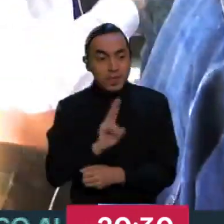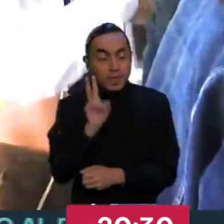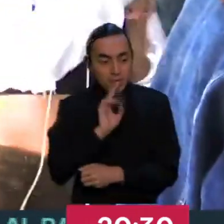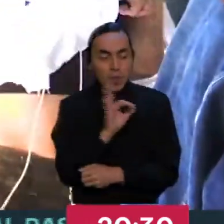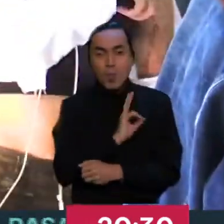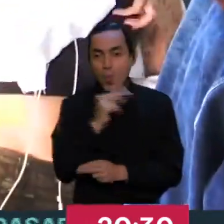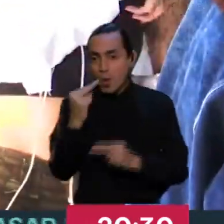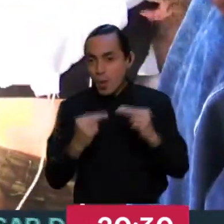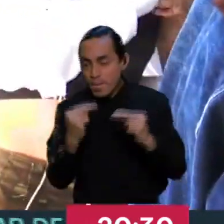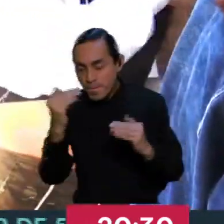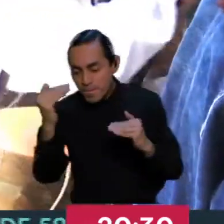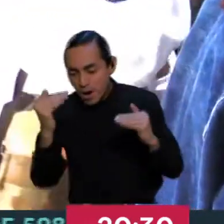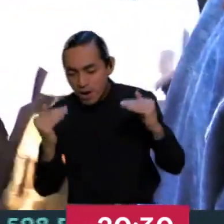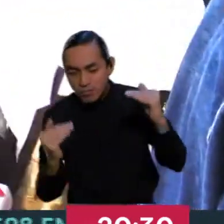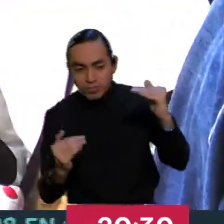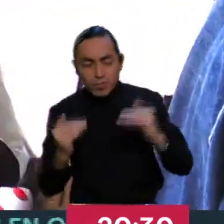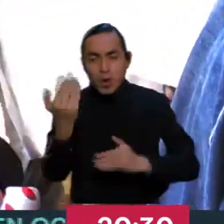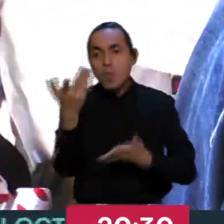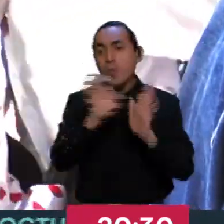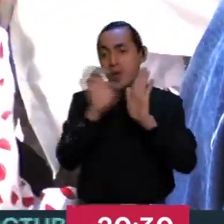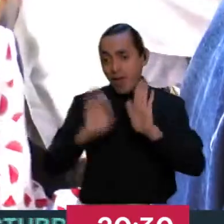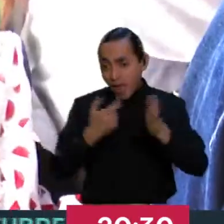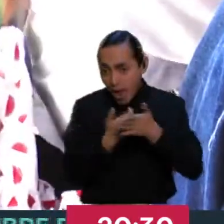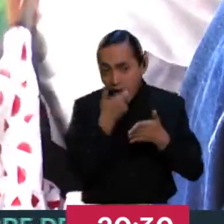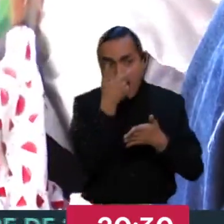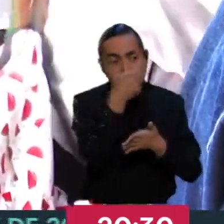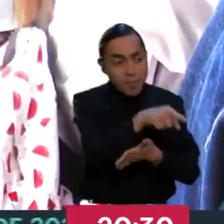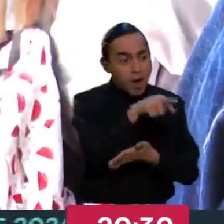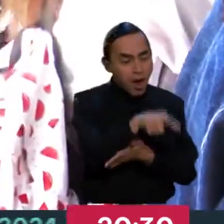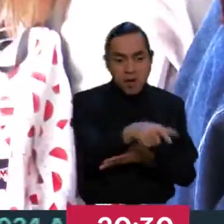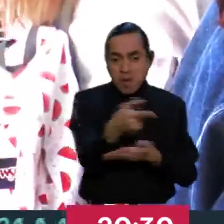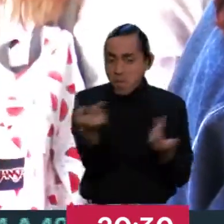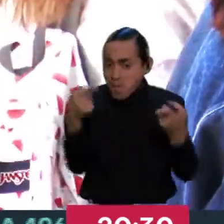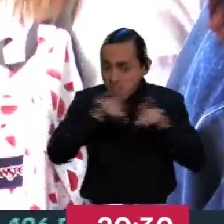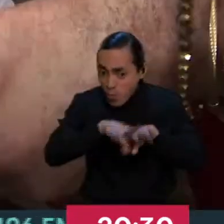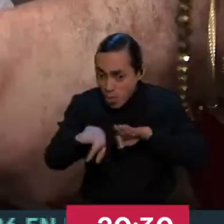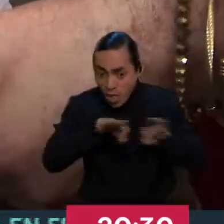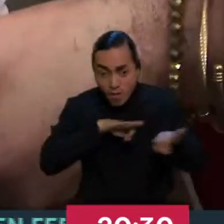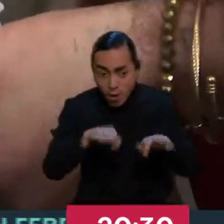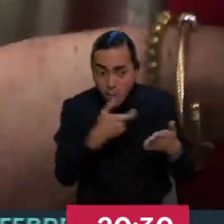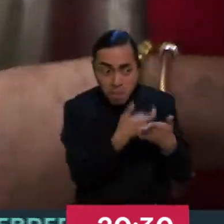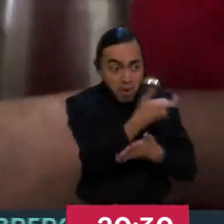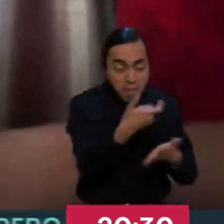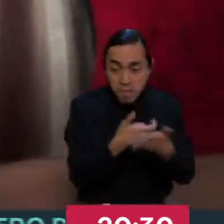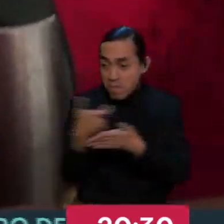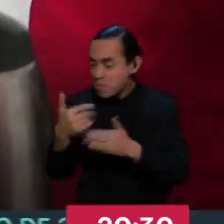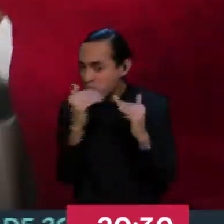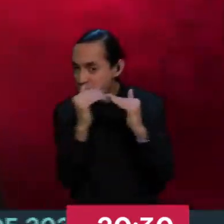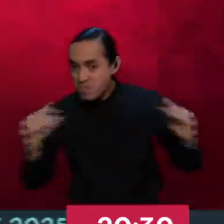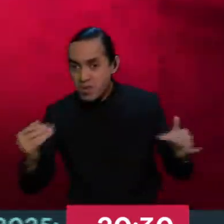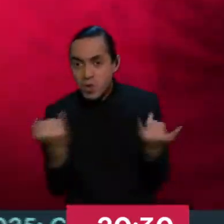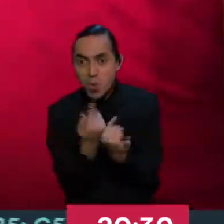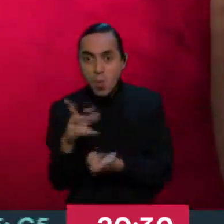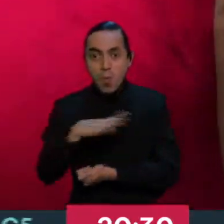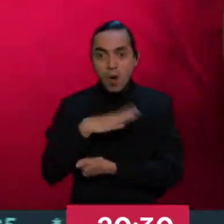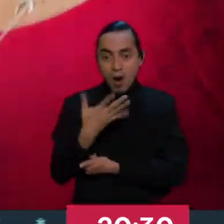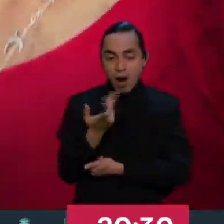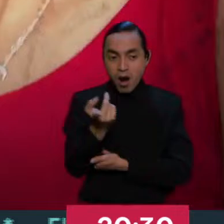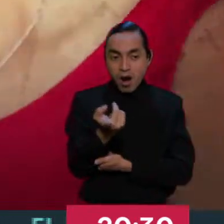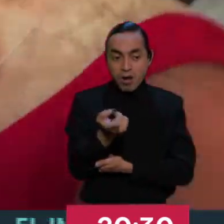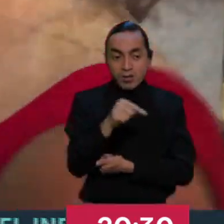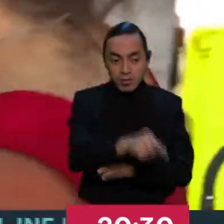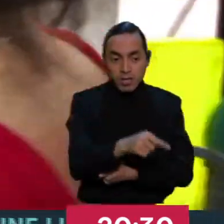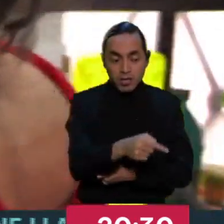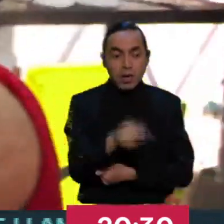medir. Por ejemplo, el salario, ¿no? A igual trabajo, igual salario. Horas que dedican las mujeres al trabajo de